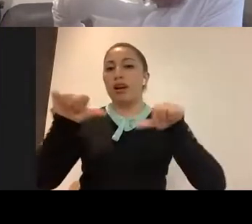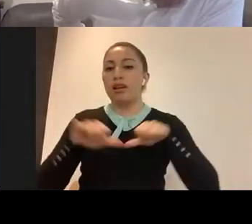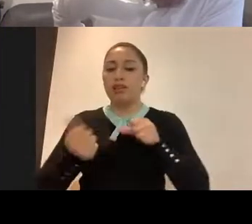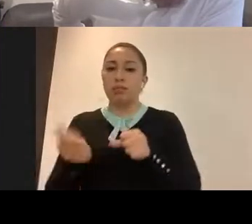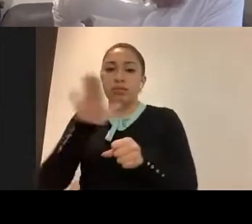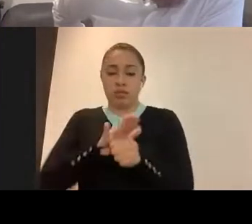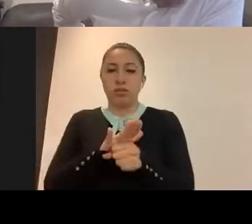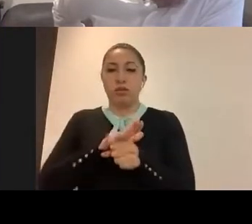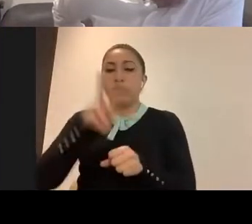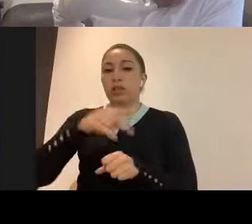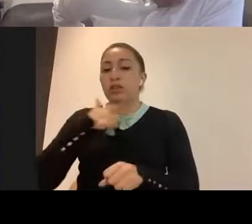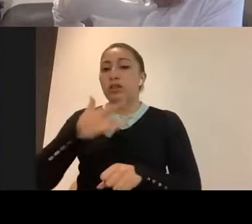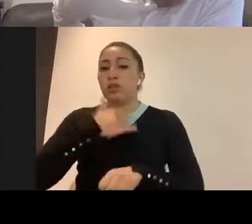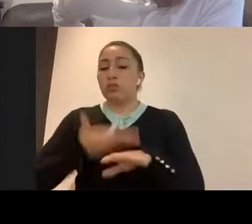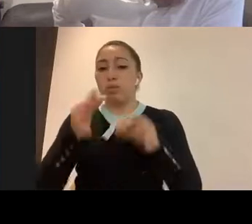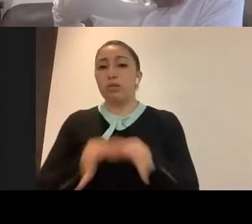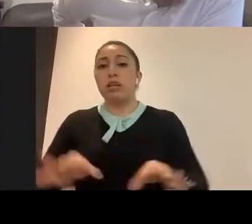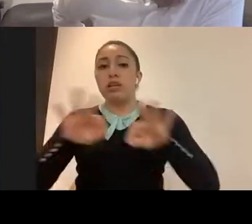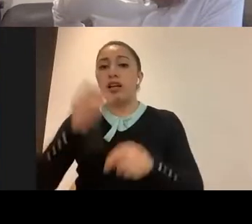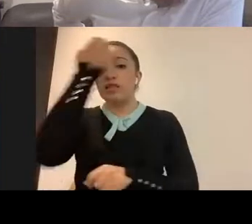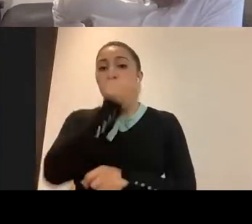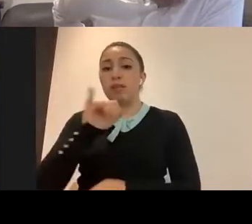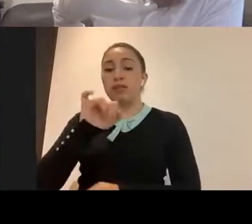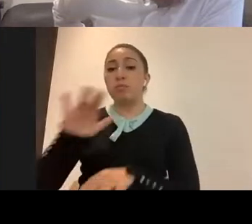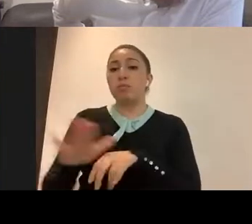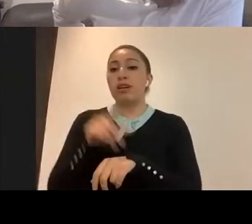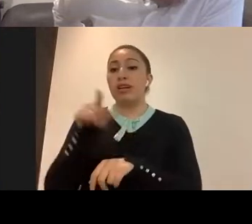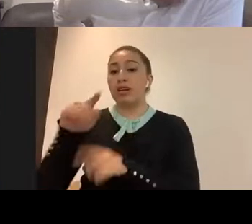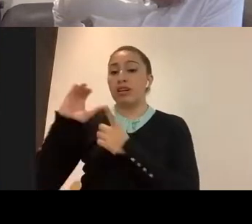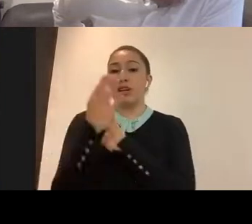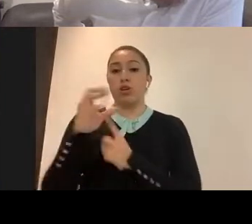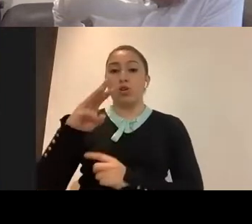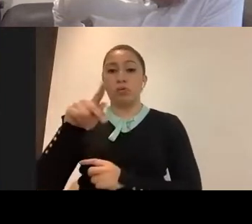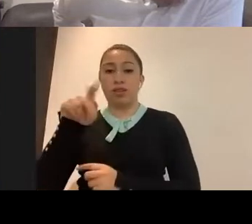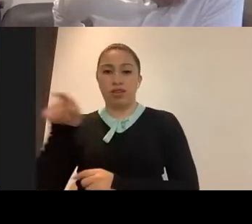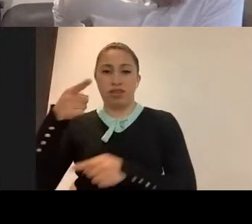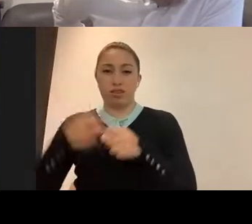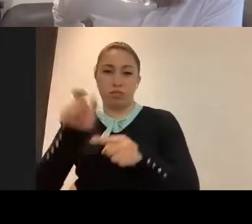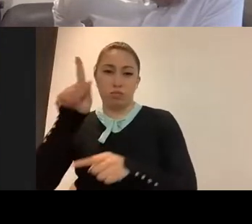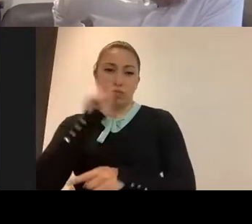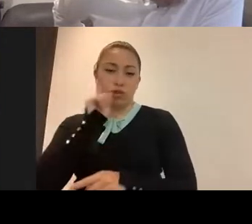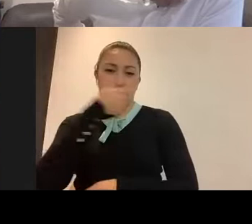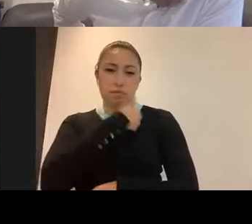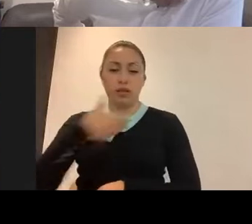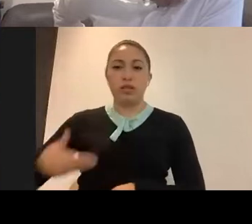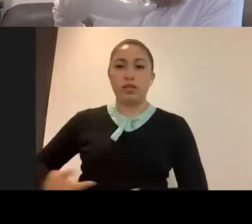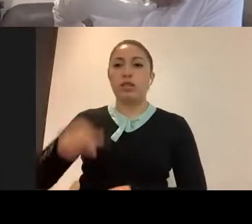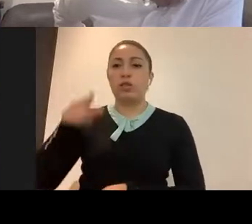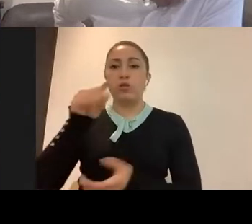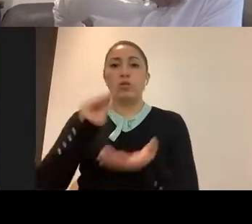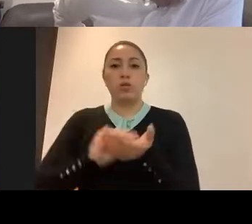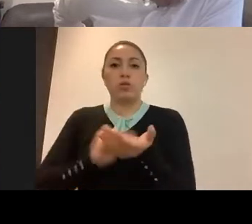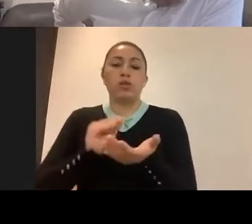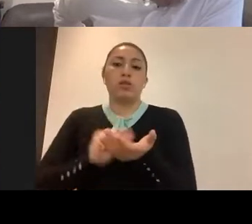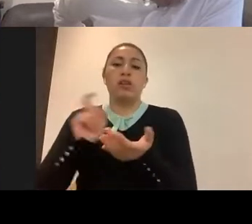es importante que se revise, toda vez que el comité que ella preside es un órgano que existe por